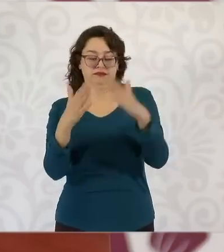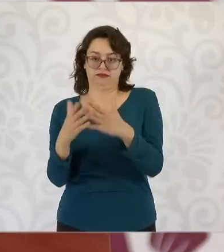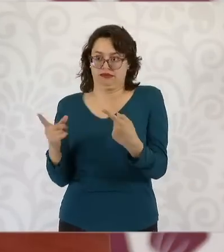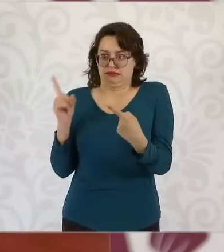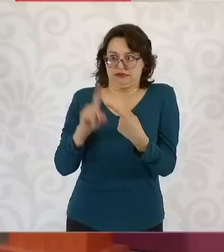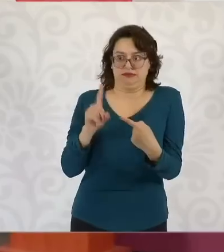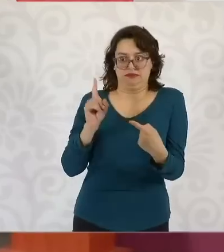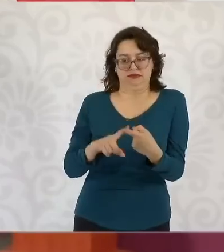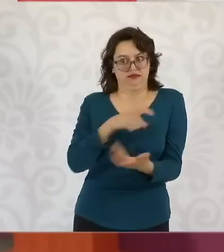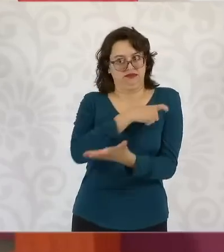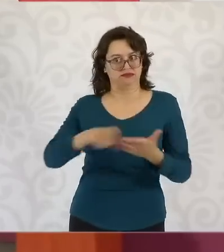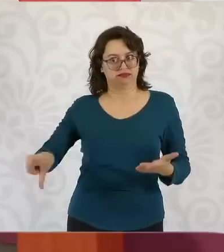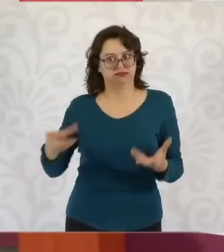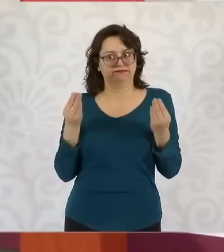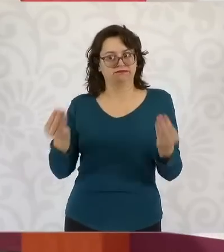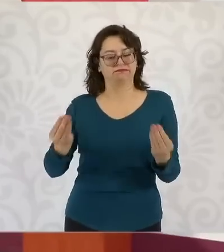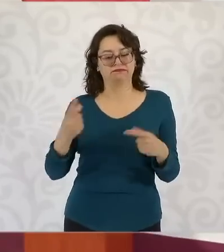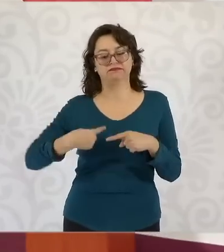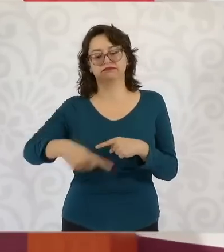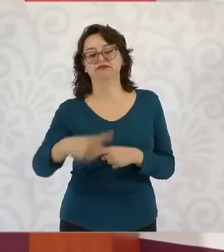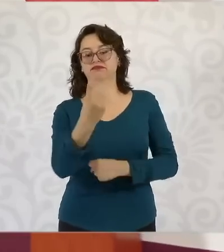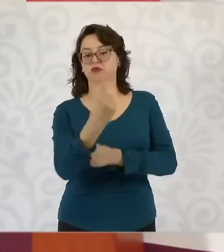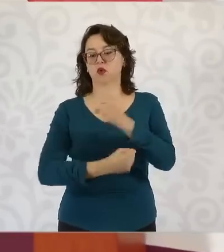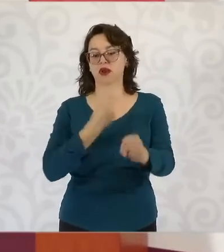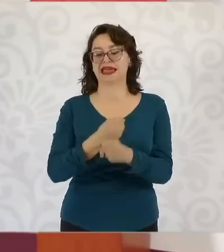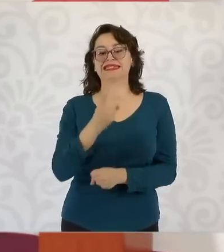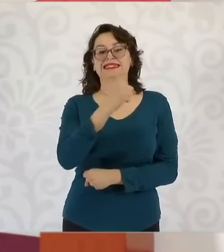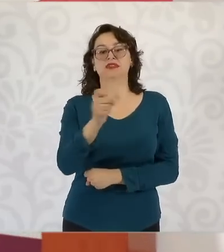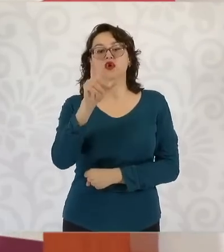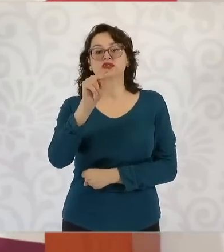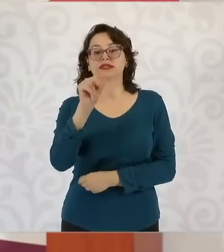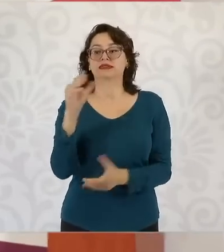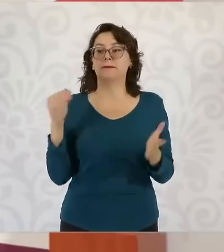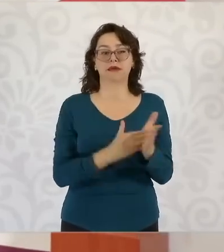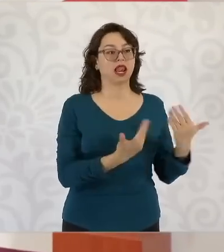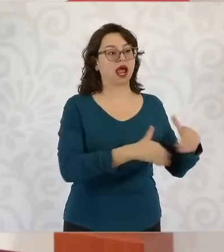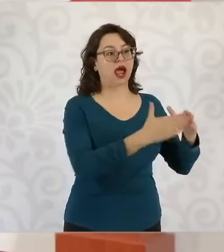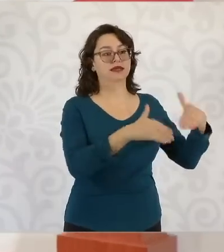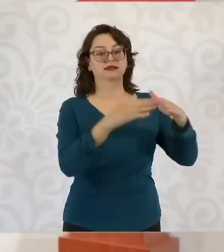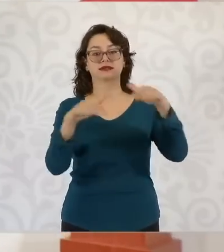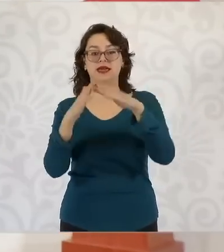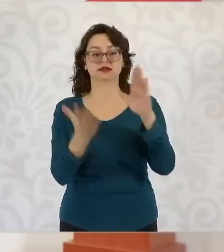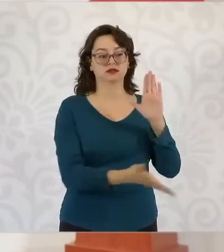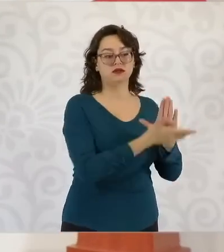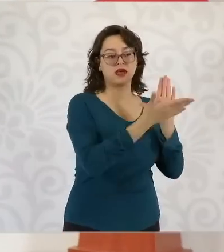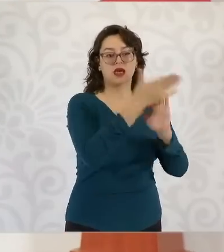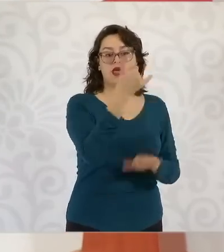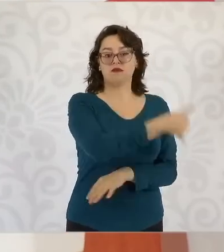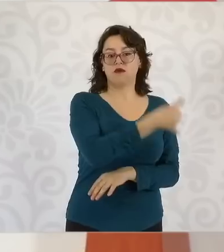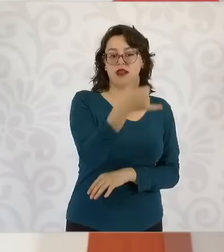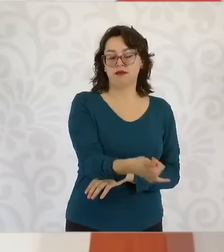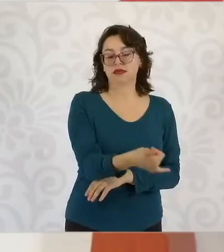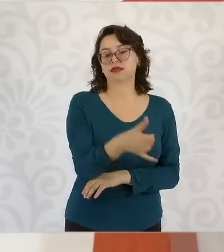compra muy importante. Este año estamos hablando de 180,000 viviendas, tanto del Infonavit como de